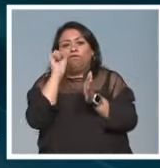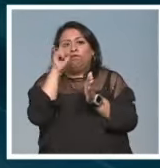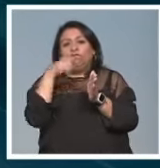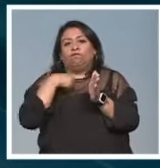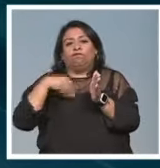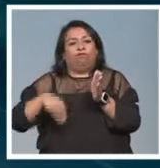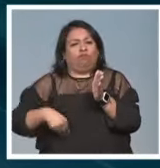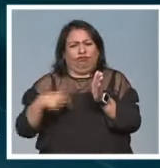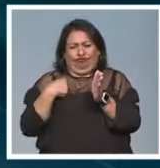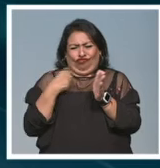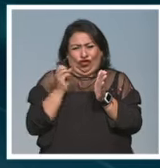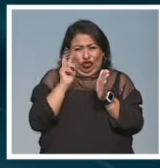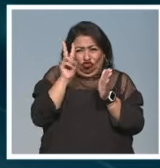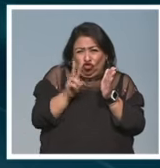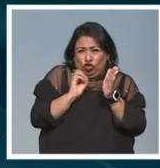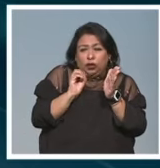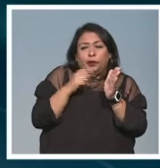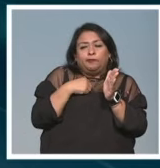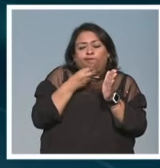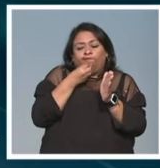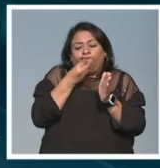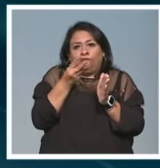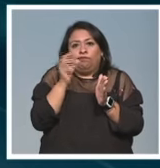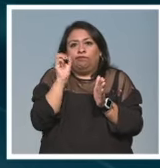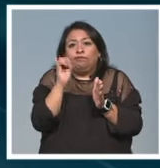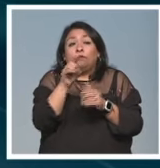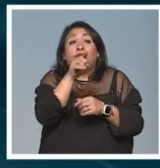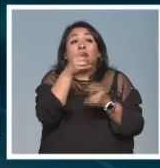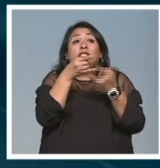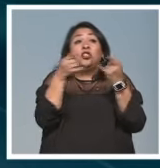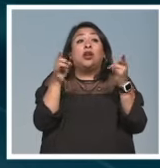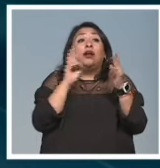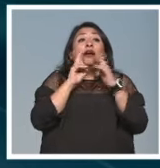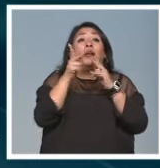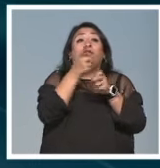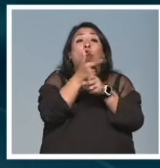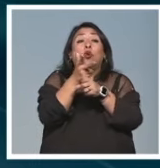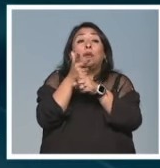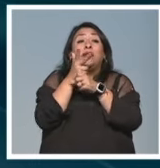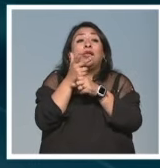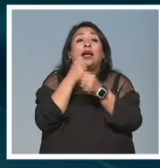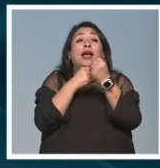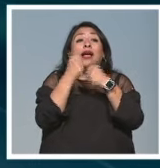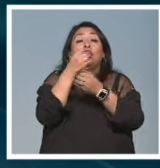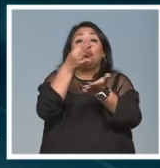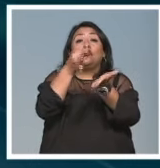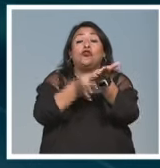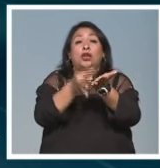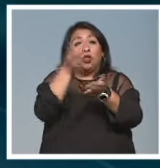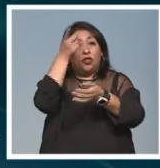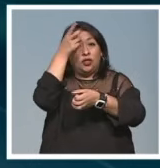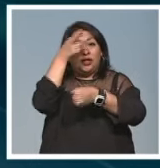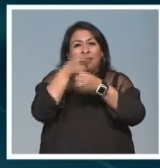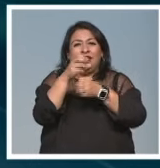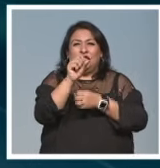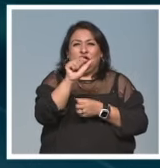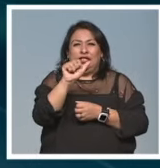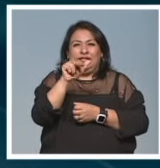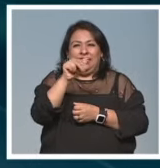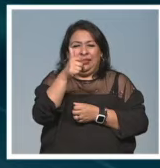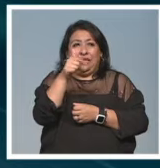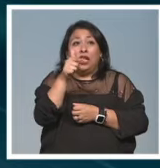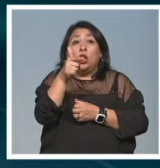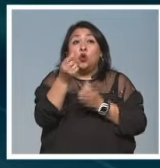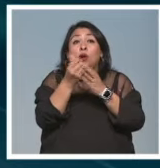de un crimen que no cometió. Esta parte de la historia se narra en el documental Los Años Fierro, dirigido por Santiago Steinú